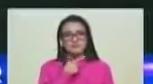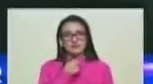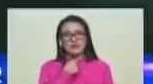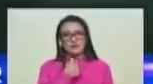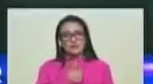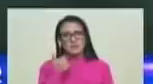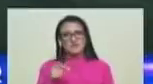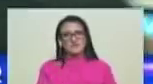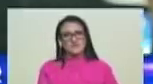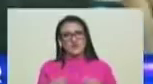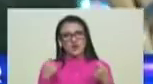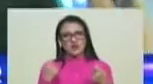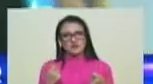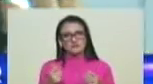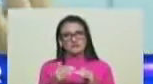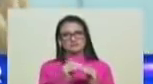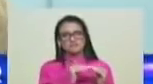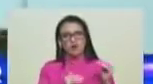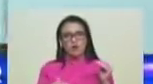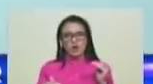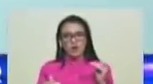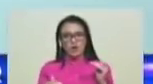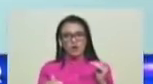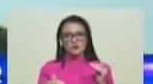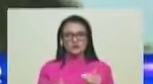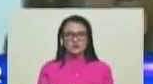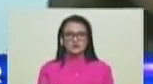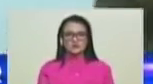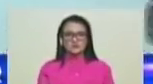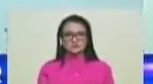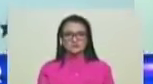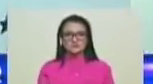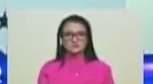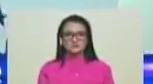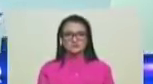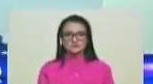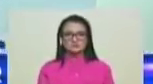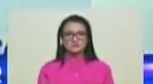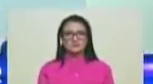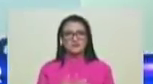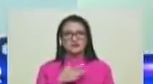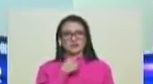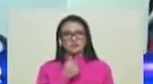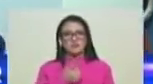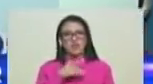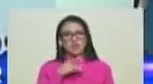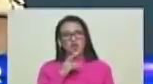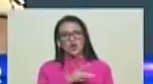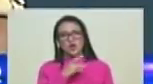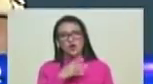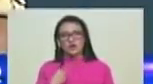violencia, la desestabilización, que preferirían el dolor, la angustia.